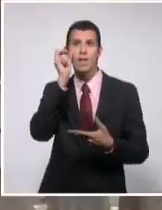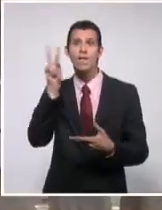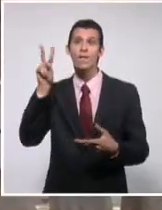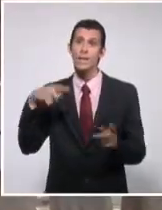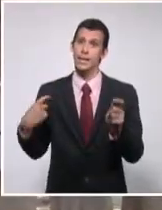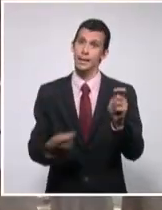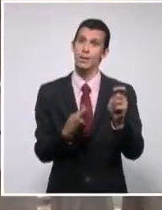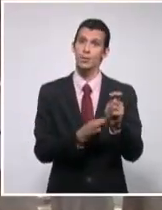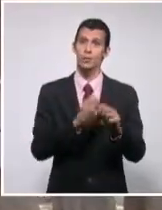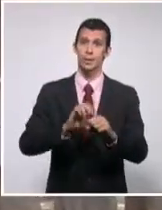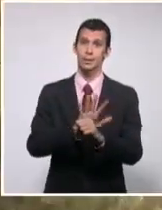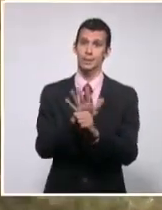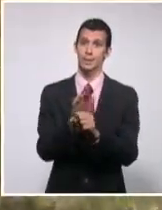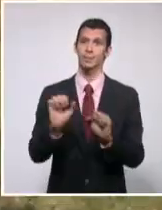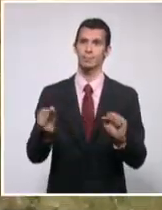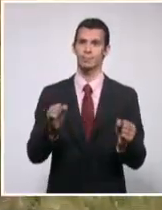mayabeque jeremy madero sistema en forma